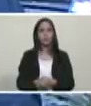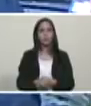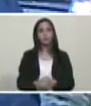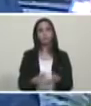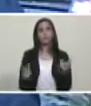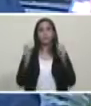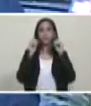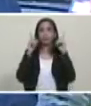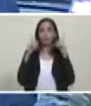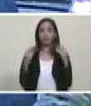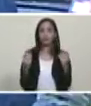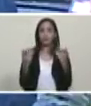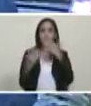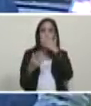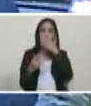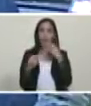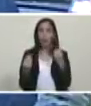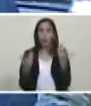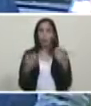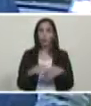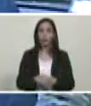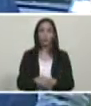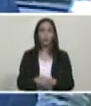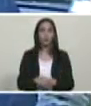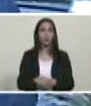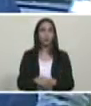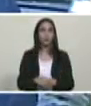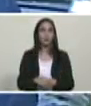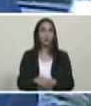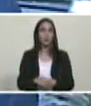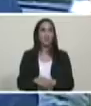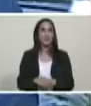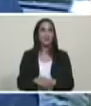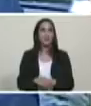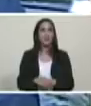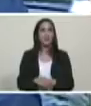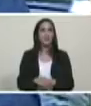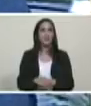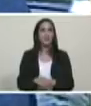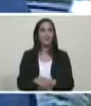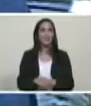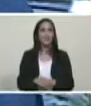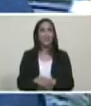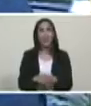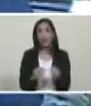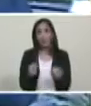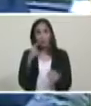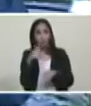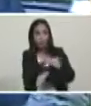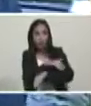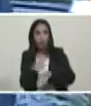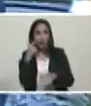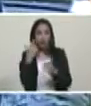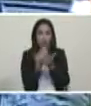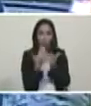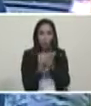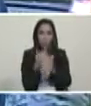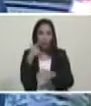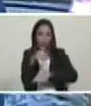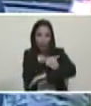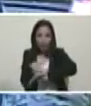Imagínense ustedes, es impresionante la cifra. Y eso se ve en las calles, se ve en estas